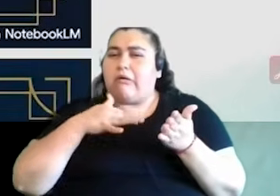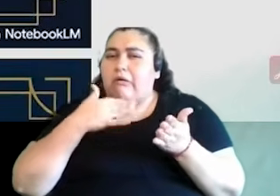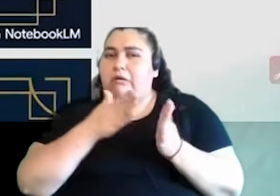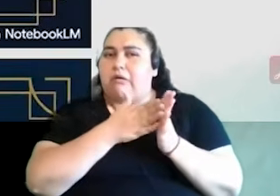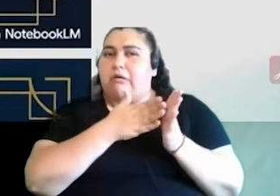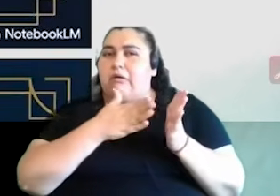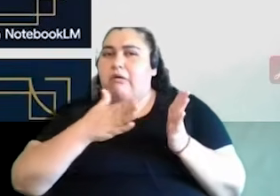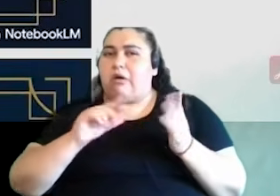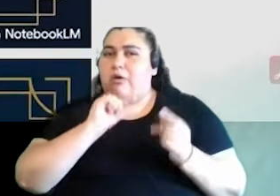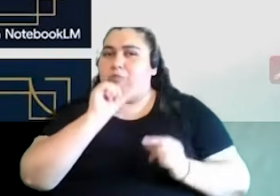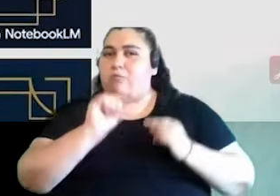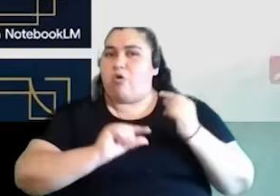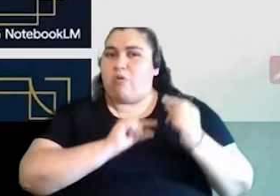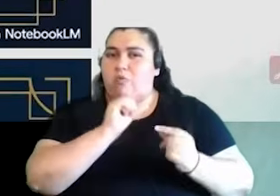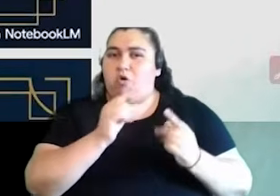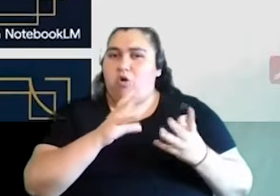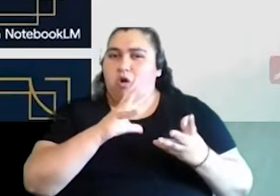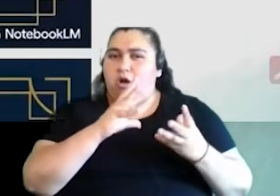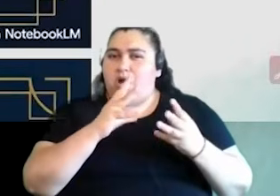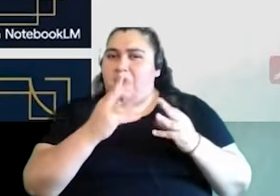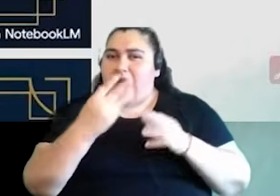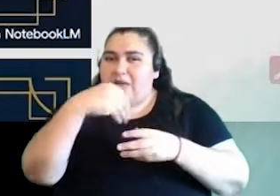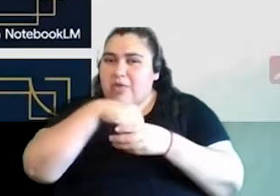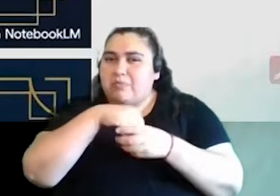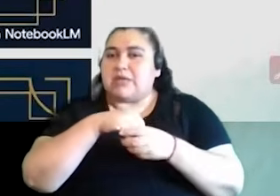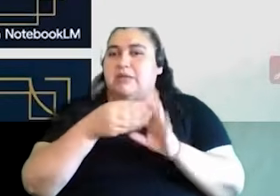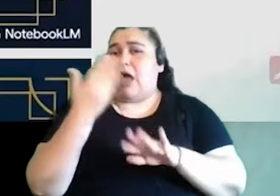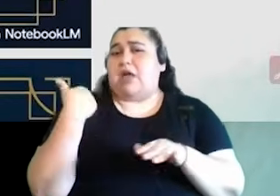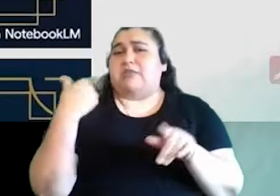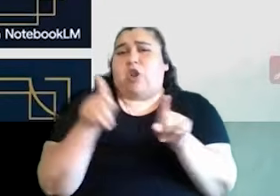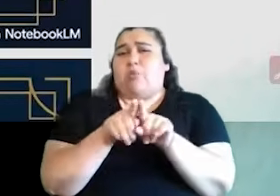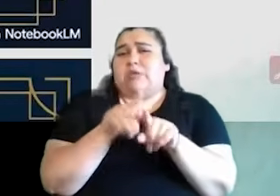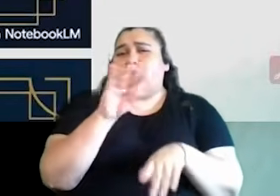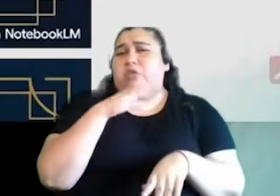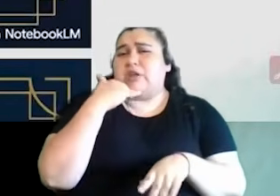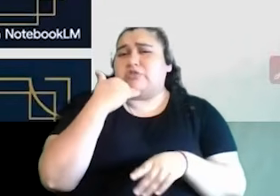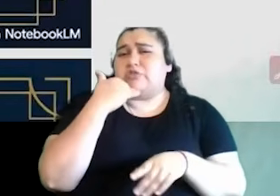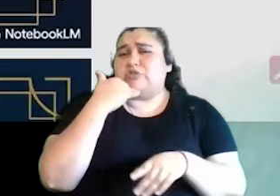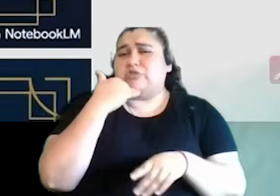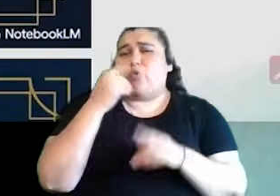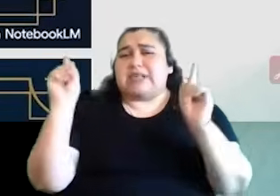antiguamente la declaración jurada simplificada en materia de impuestos a las ganancias.